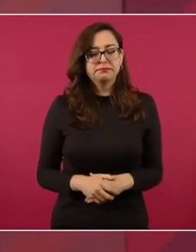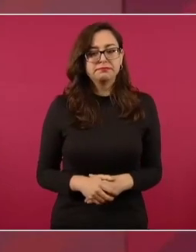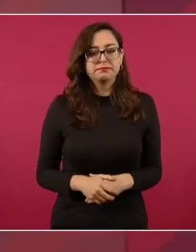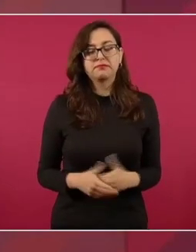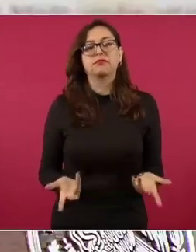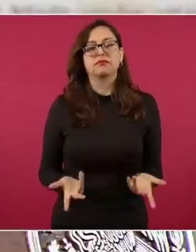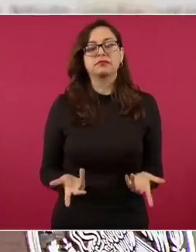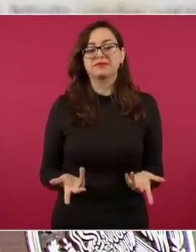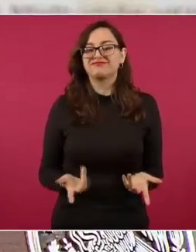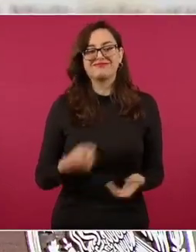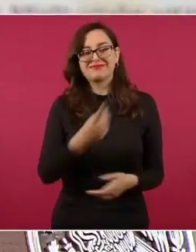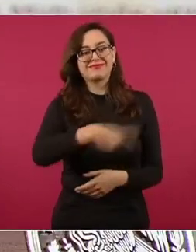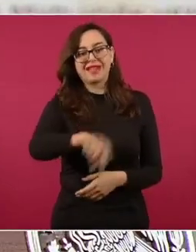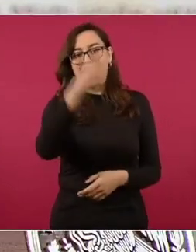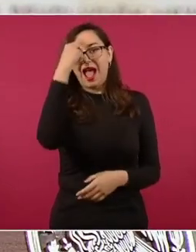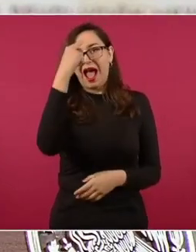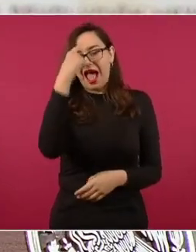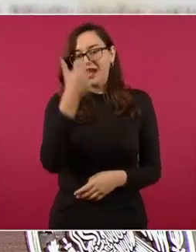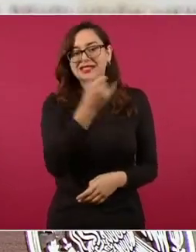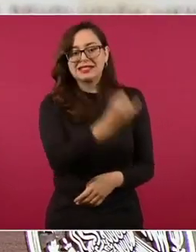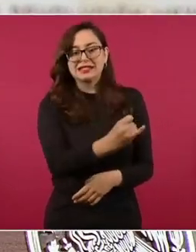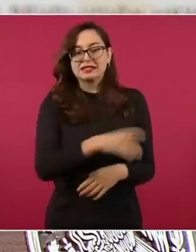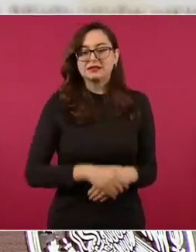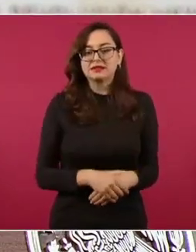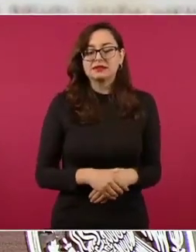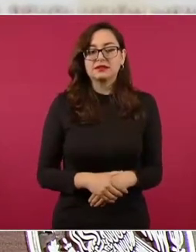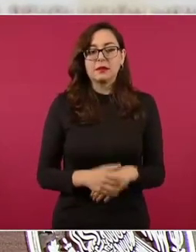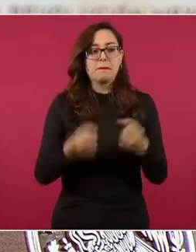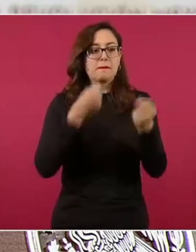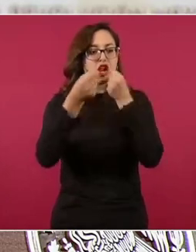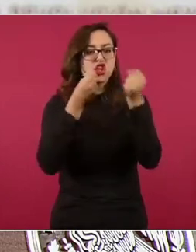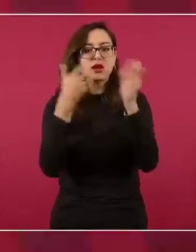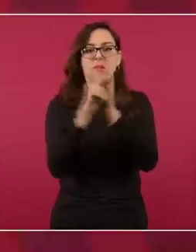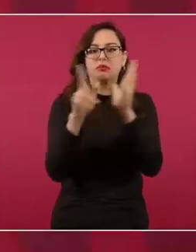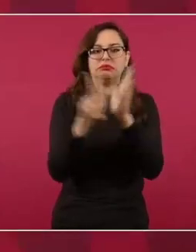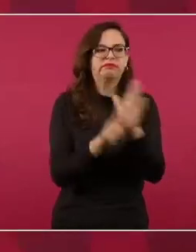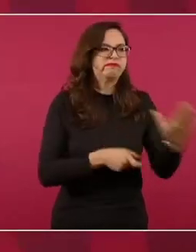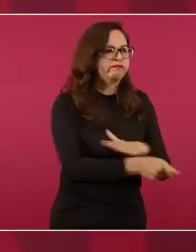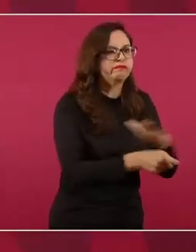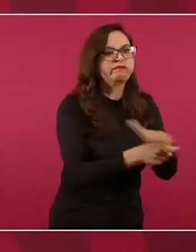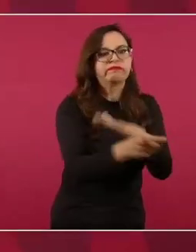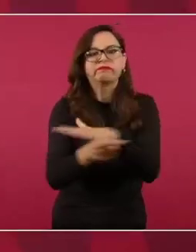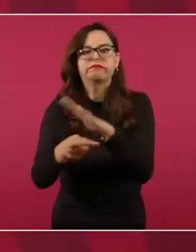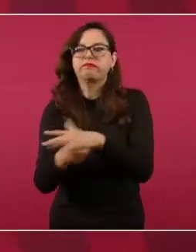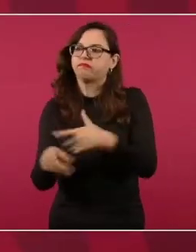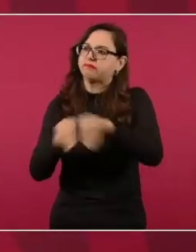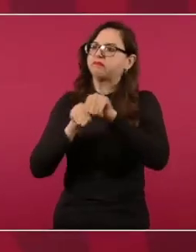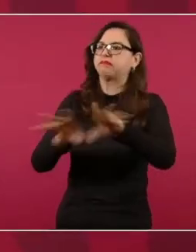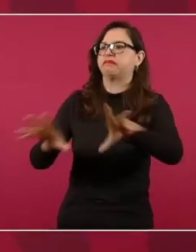o comunicadores van a poder controlar a todos.